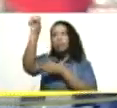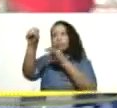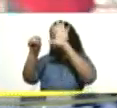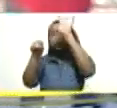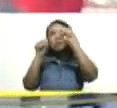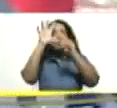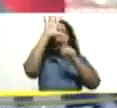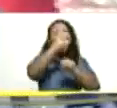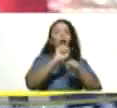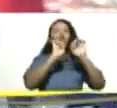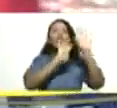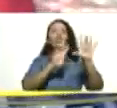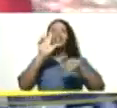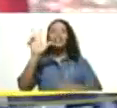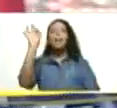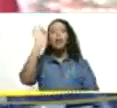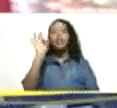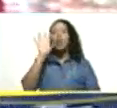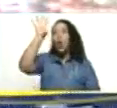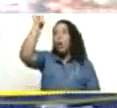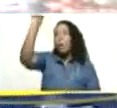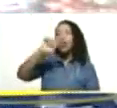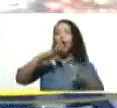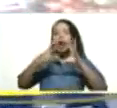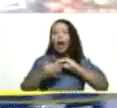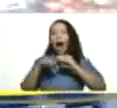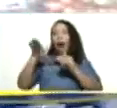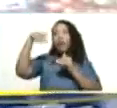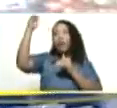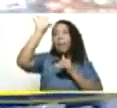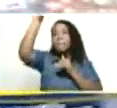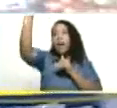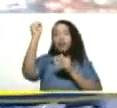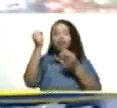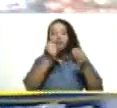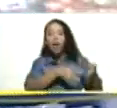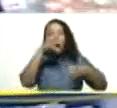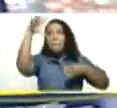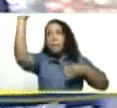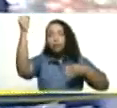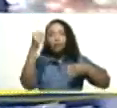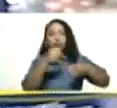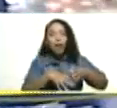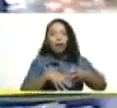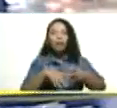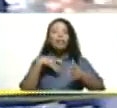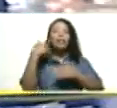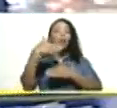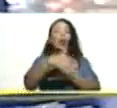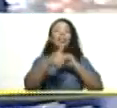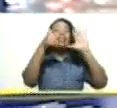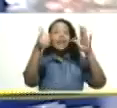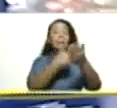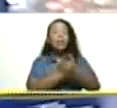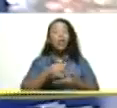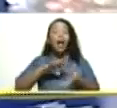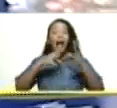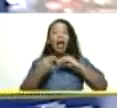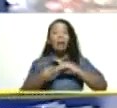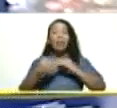Importábamos el 93% de los CLAP. Luego llegamos a importar hasta 6 millones de CLAP